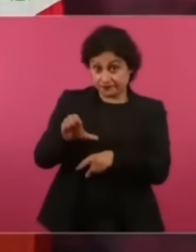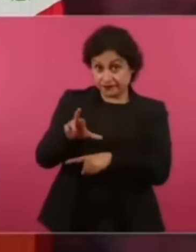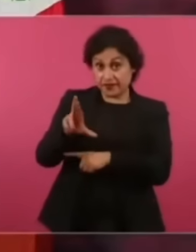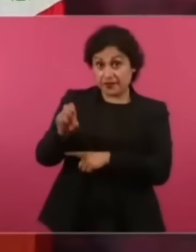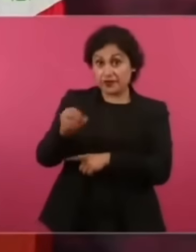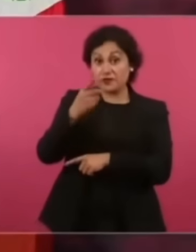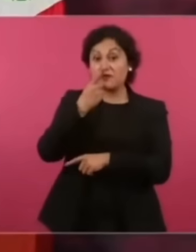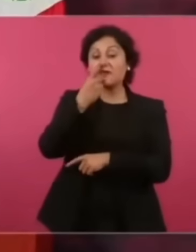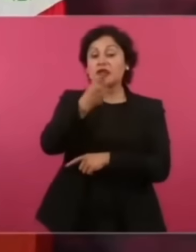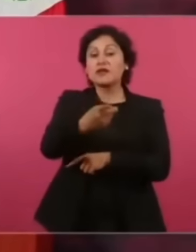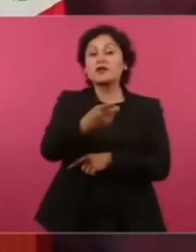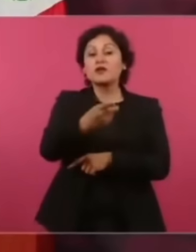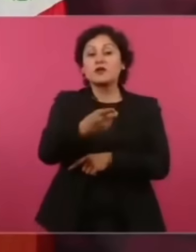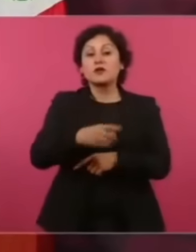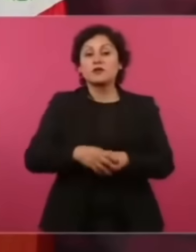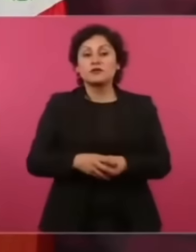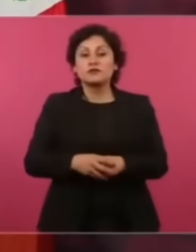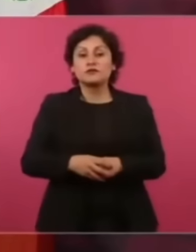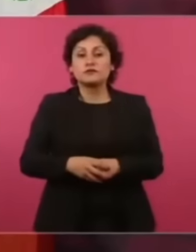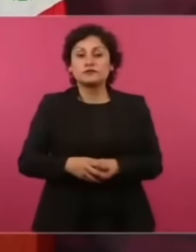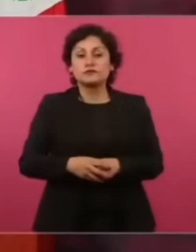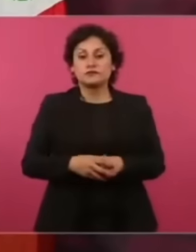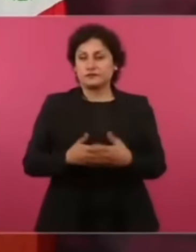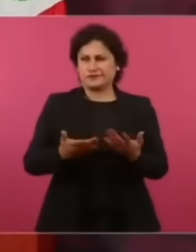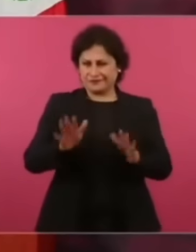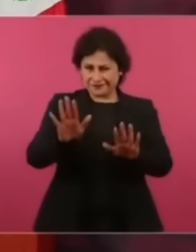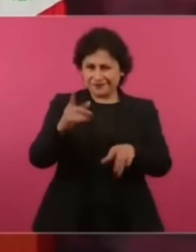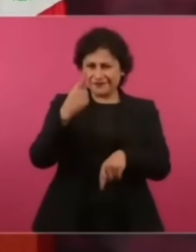¿para qué hacen esto?